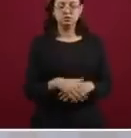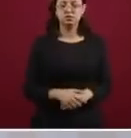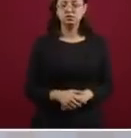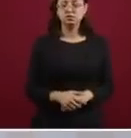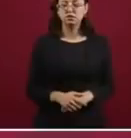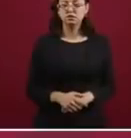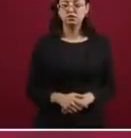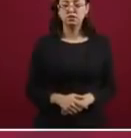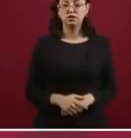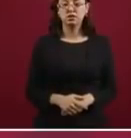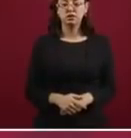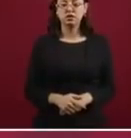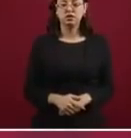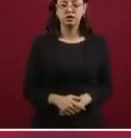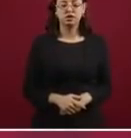estigmatizando